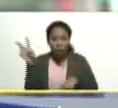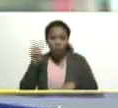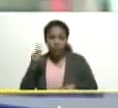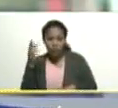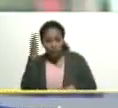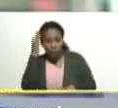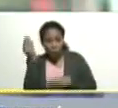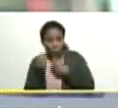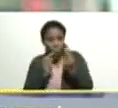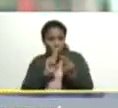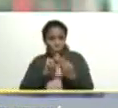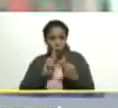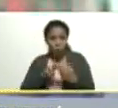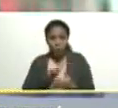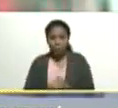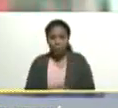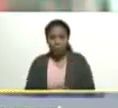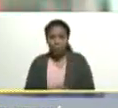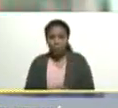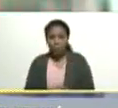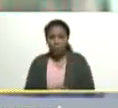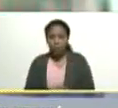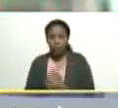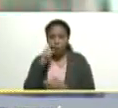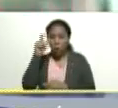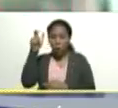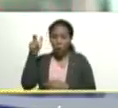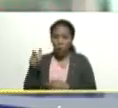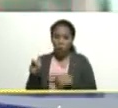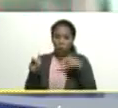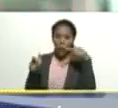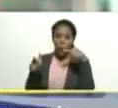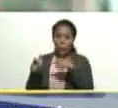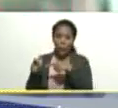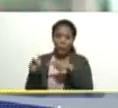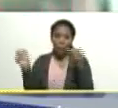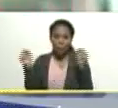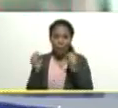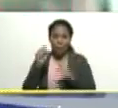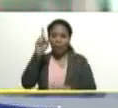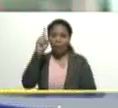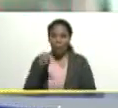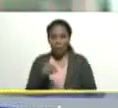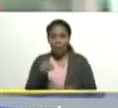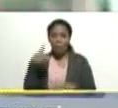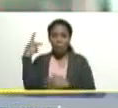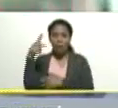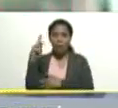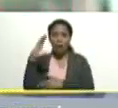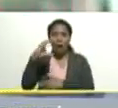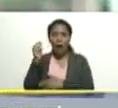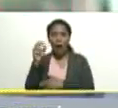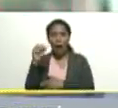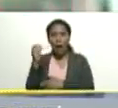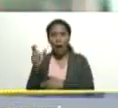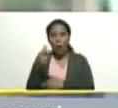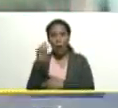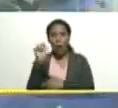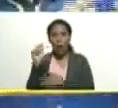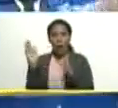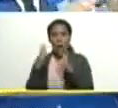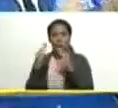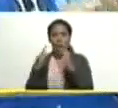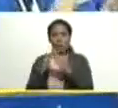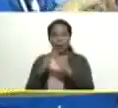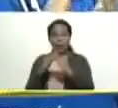Decimotercer puesto, Jesús Onías Díaz Ramírez, de Mérida también, parroquia Canaguá, Hacienda El